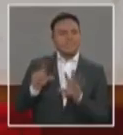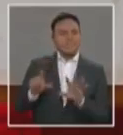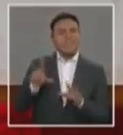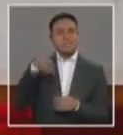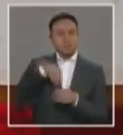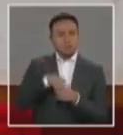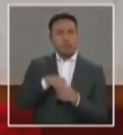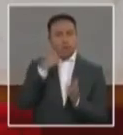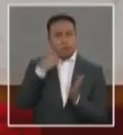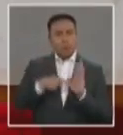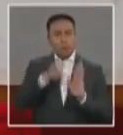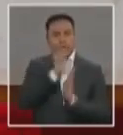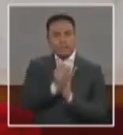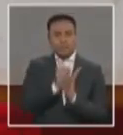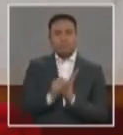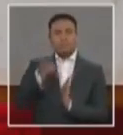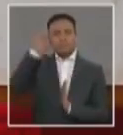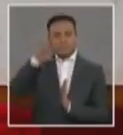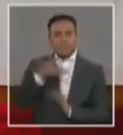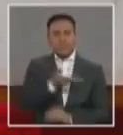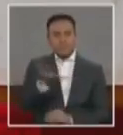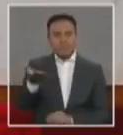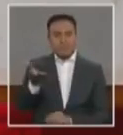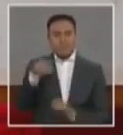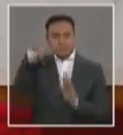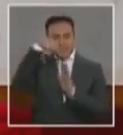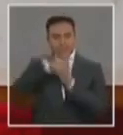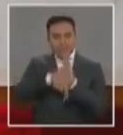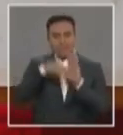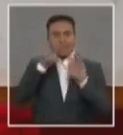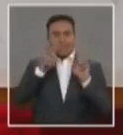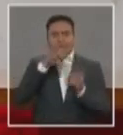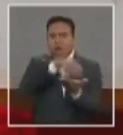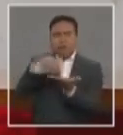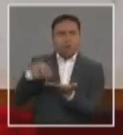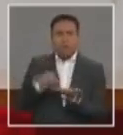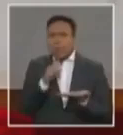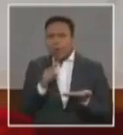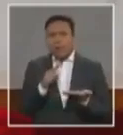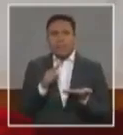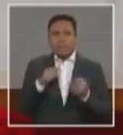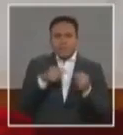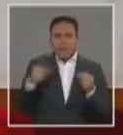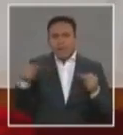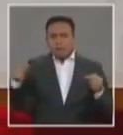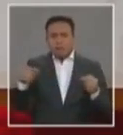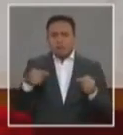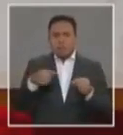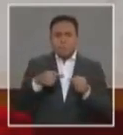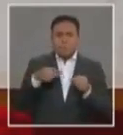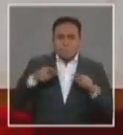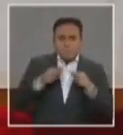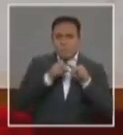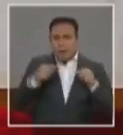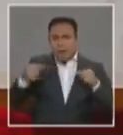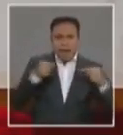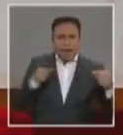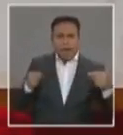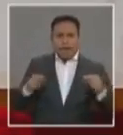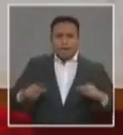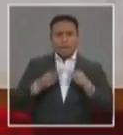en forma muy particular lo que Esperamos que el presidente le hable al país y no le hable al 30% que hoy día lo apoya